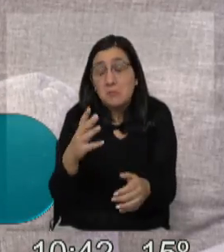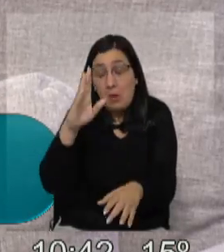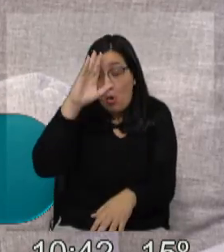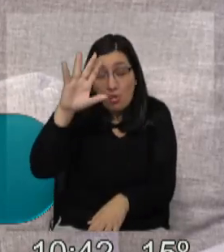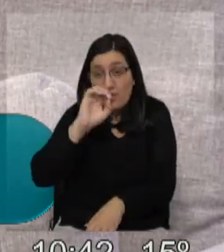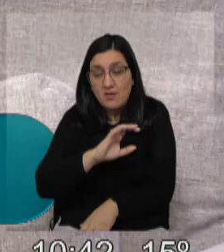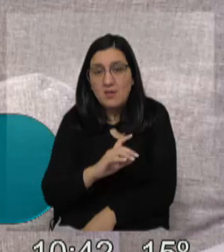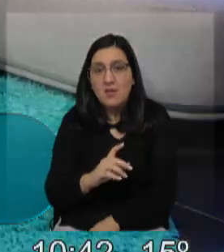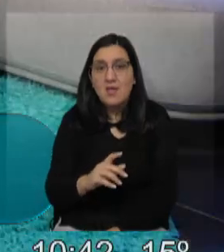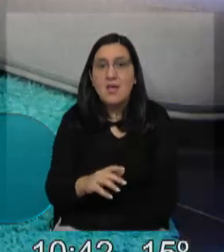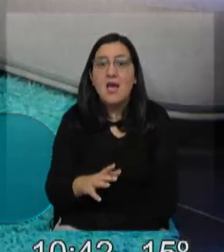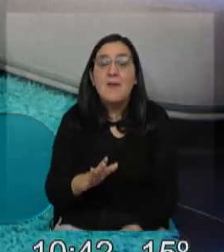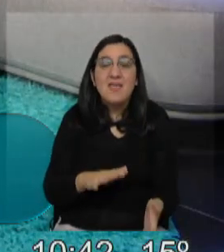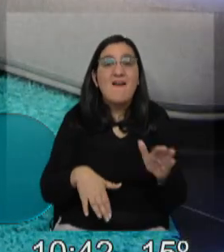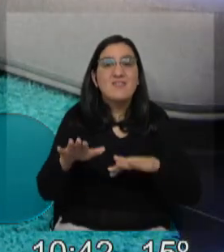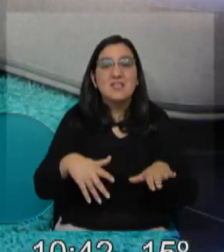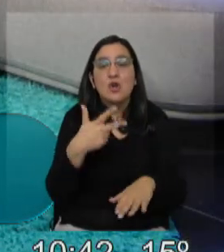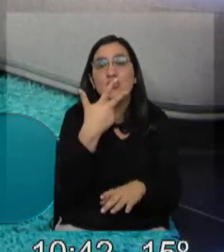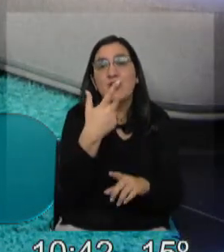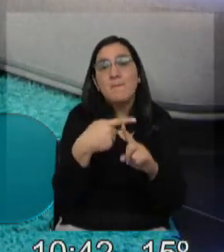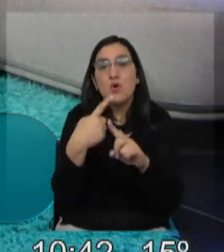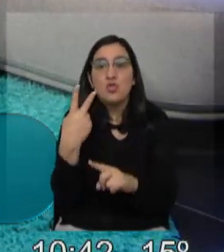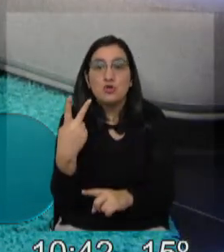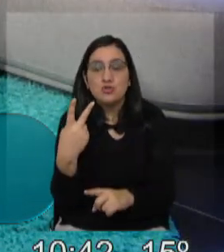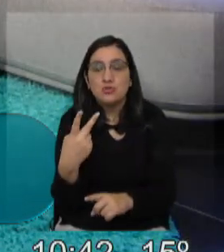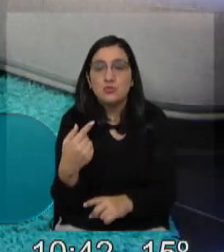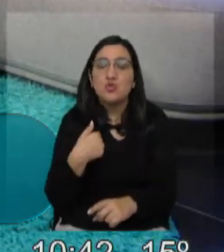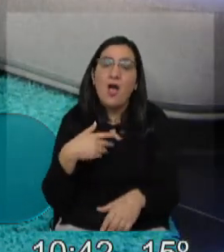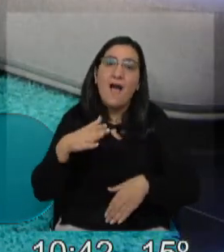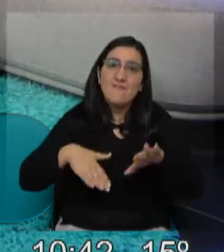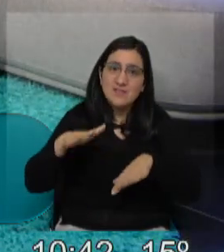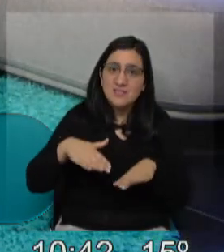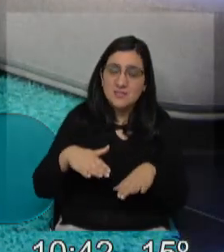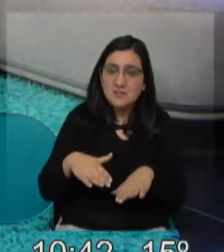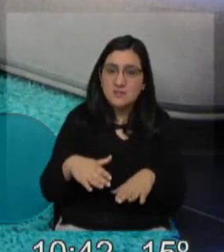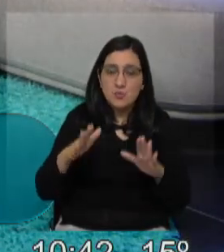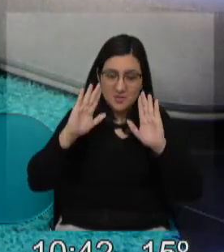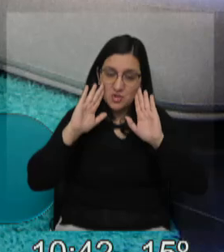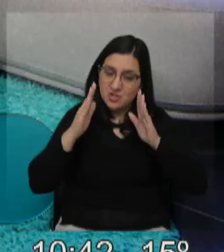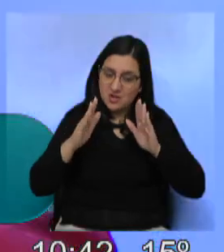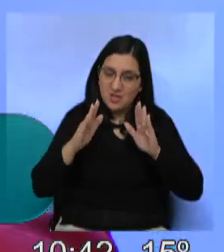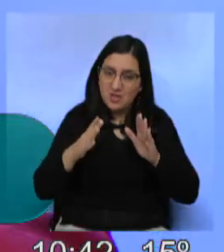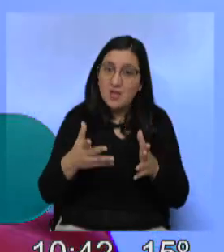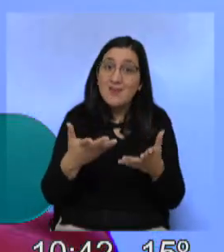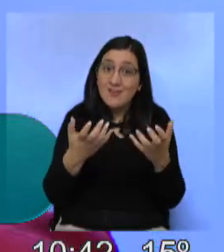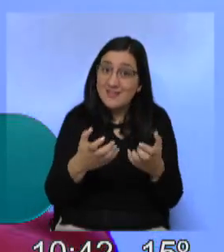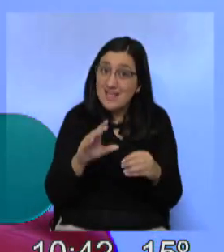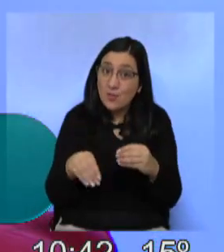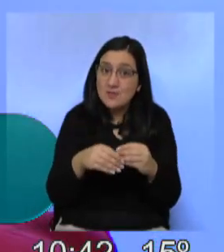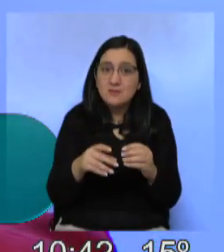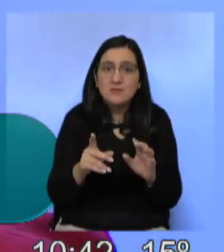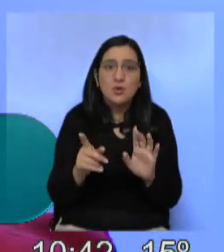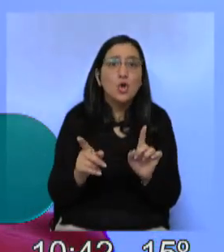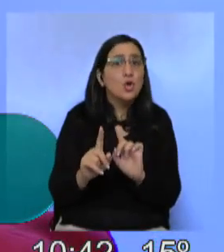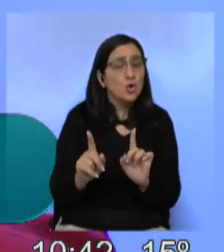mí me pasa con los 3x2, ¿viste? Con esas packs. Sí. Que en realidad yo a veces estoy como más centrada, entonces me dicen, ¿no querés llevar algo más? Y